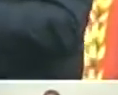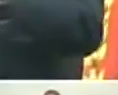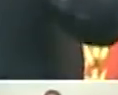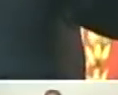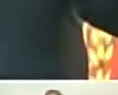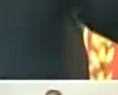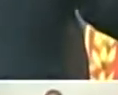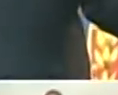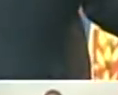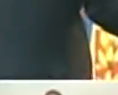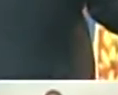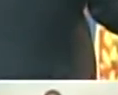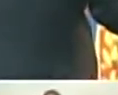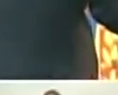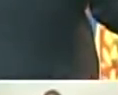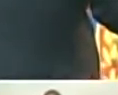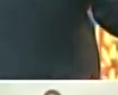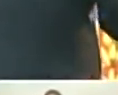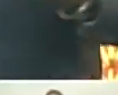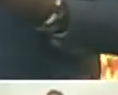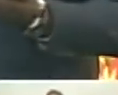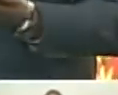para el estudio, la reflexión